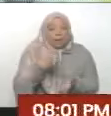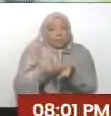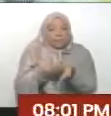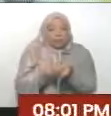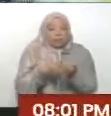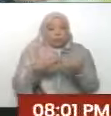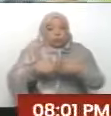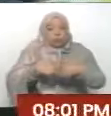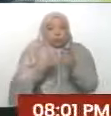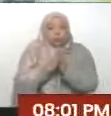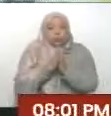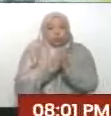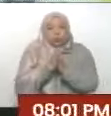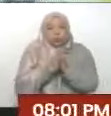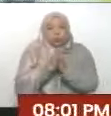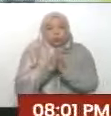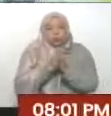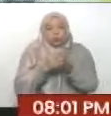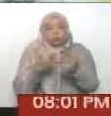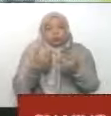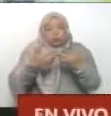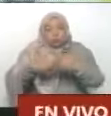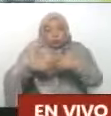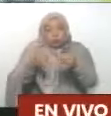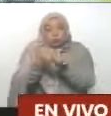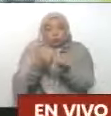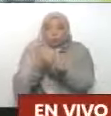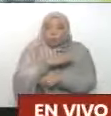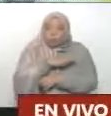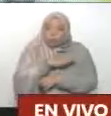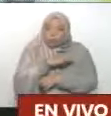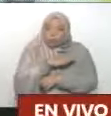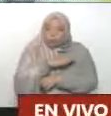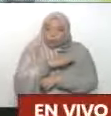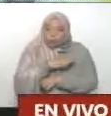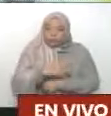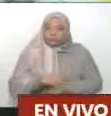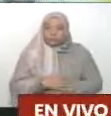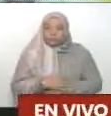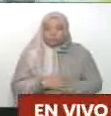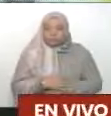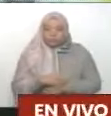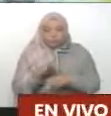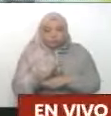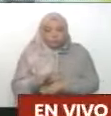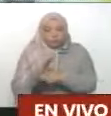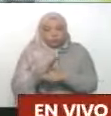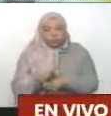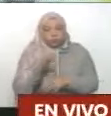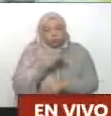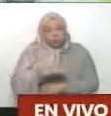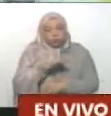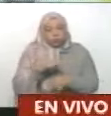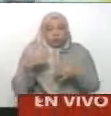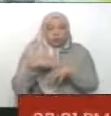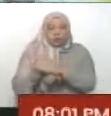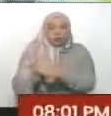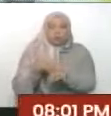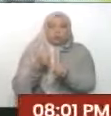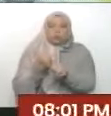no, te ayudamos a que montes tus cosas, para que hagan su inversión. Es una protección socioeconómica integral